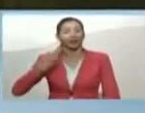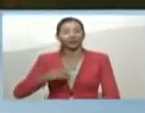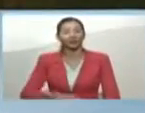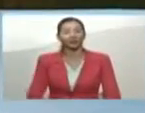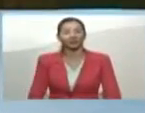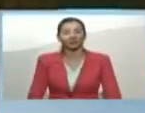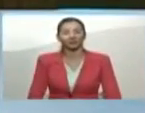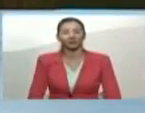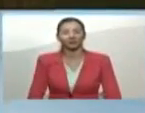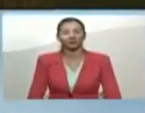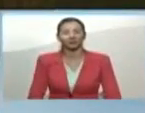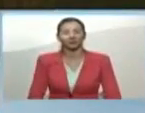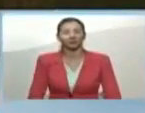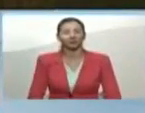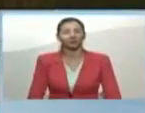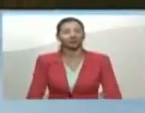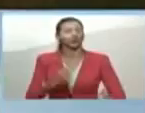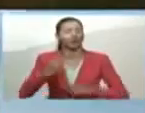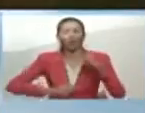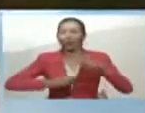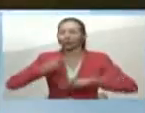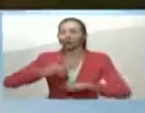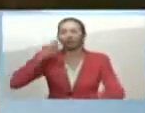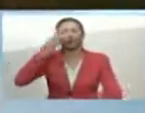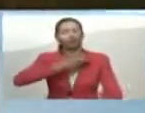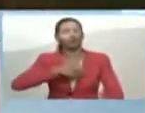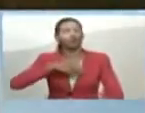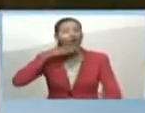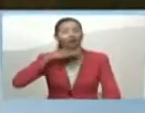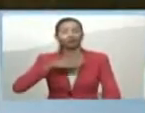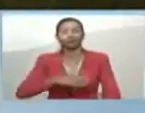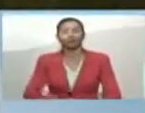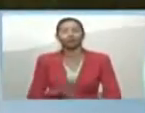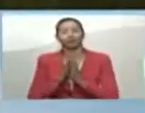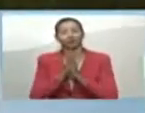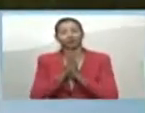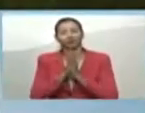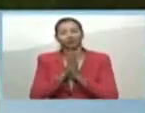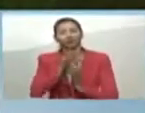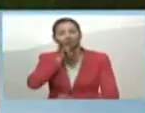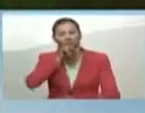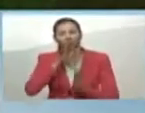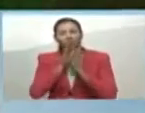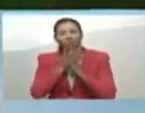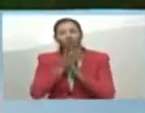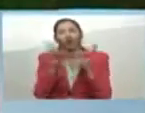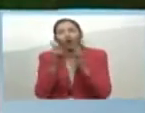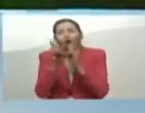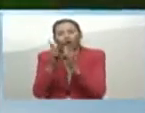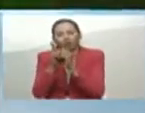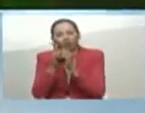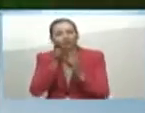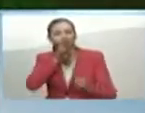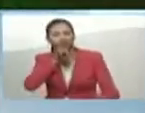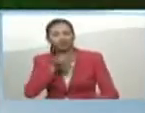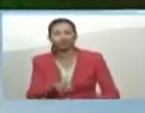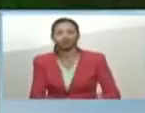Hoy hemos tenido agenda dura todos los días. Tómenlo en cuenta, ¿no? Cuando vayan a intervenir.